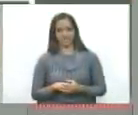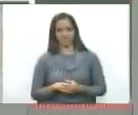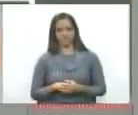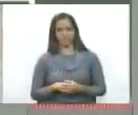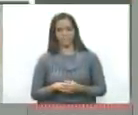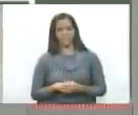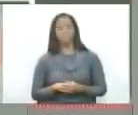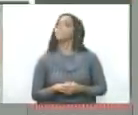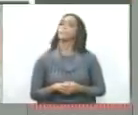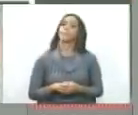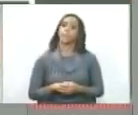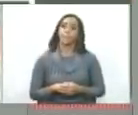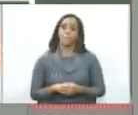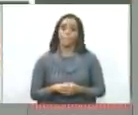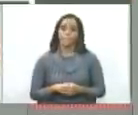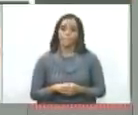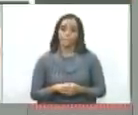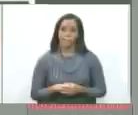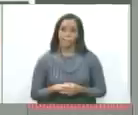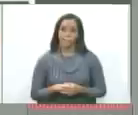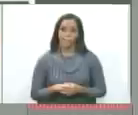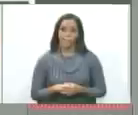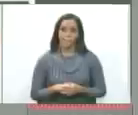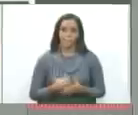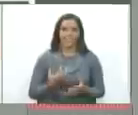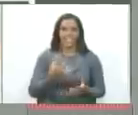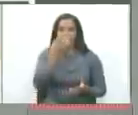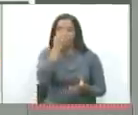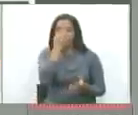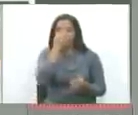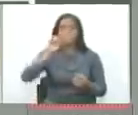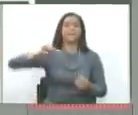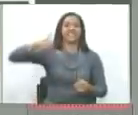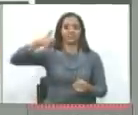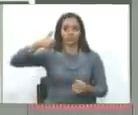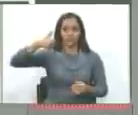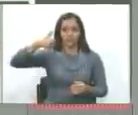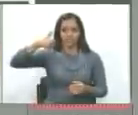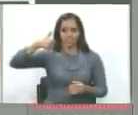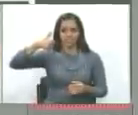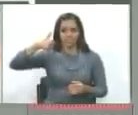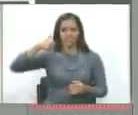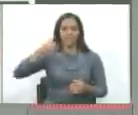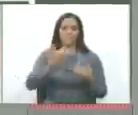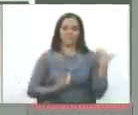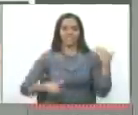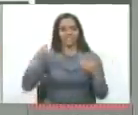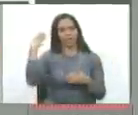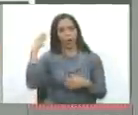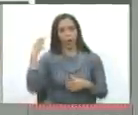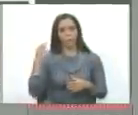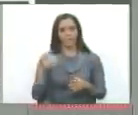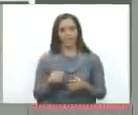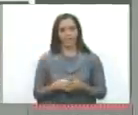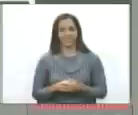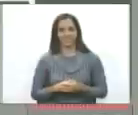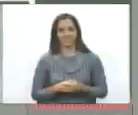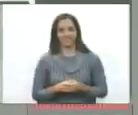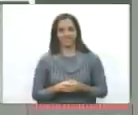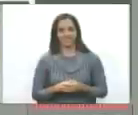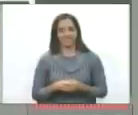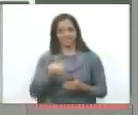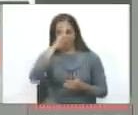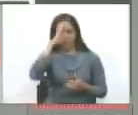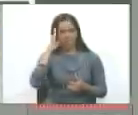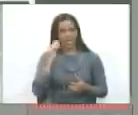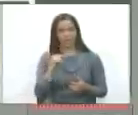¿Ah? Y el ridículo mayor, Iván Duque. Iván Duque, Diosdado, no sé si